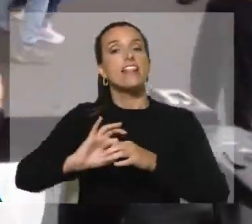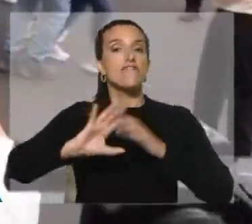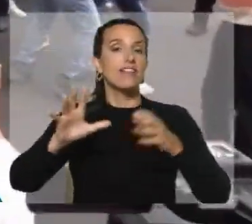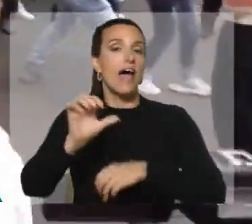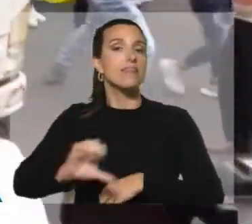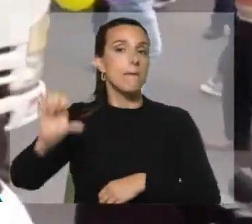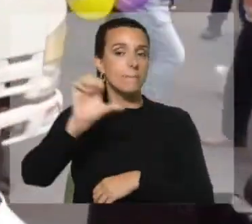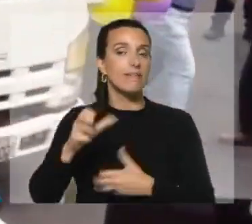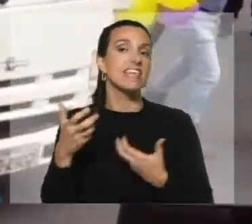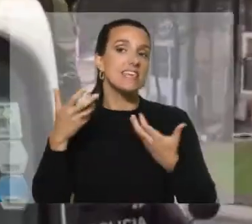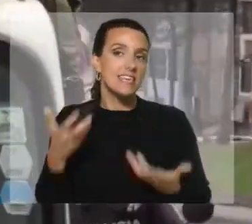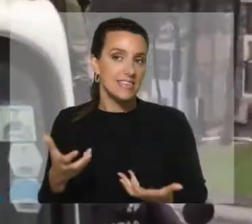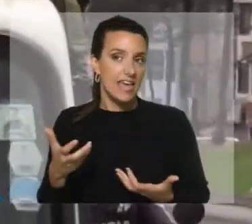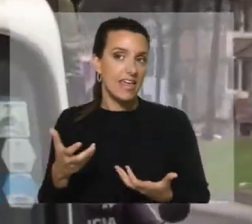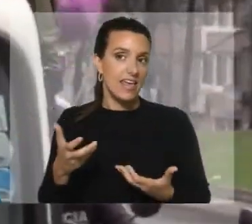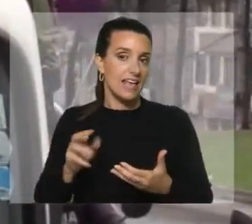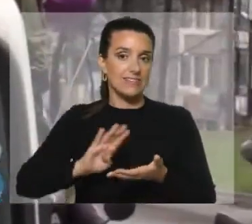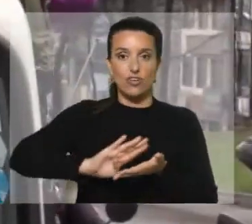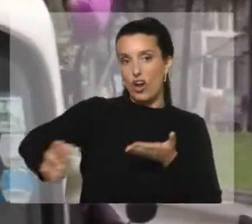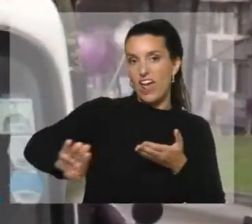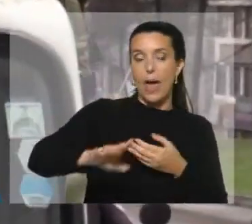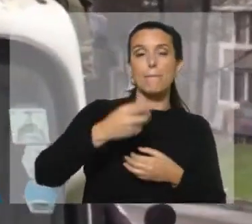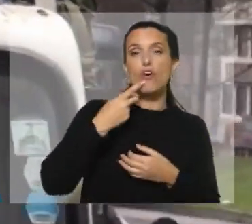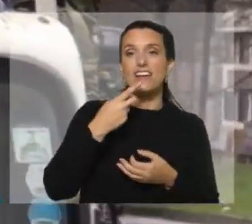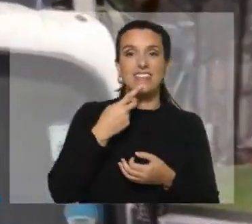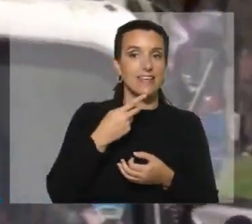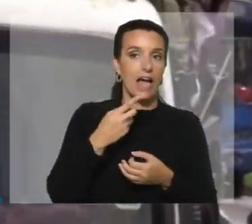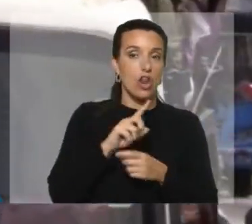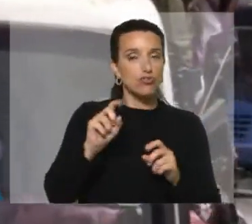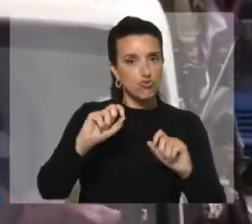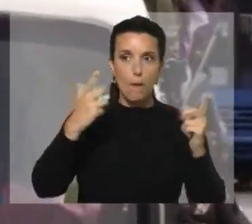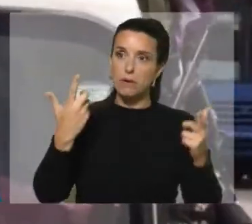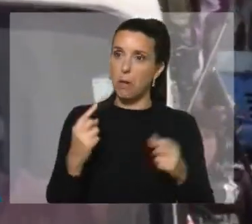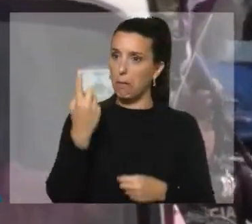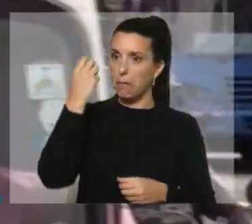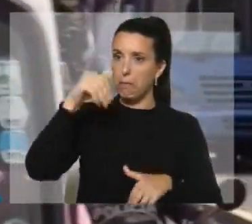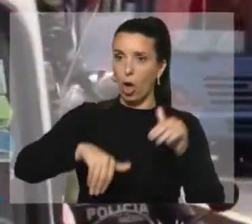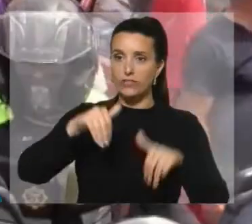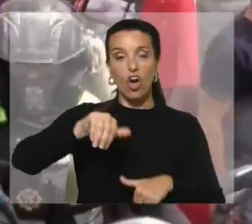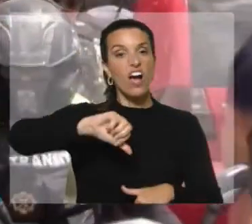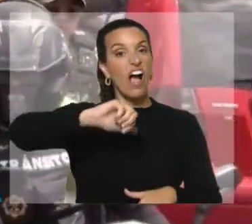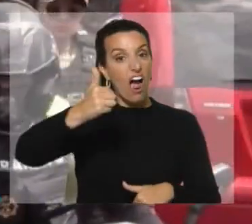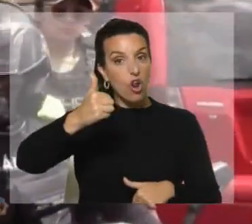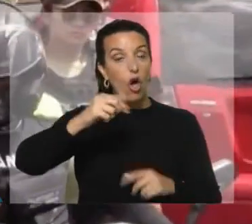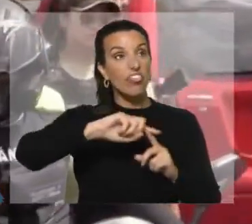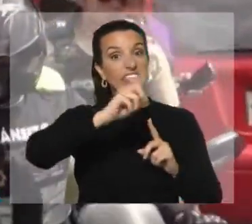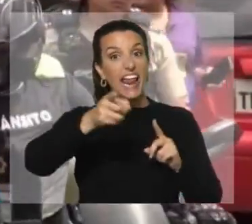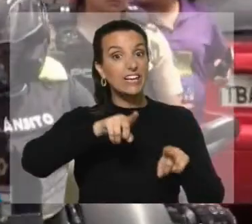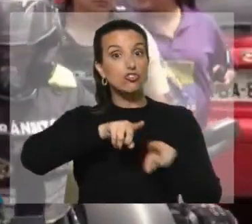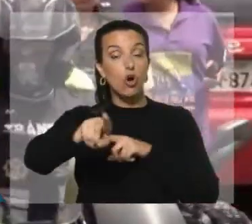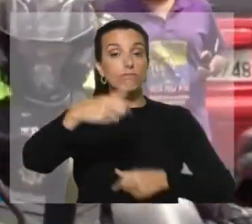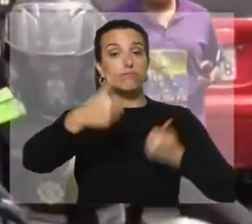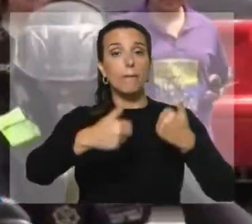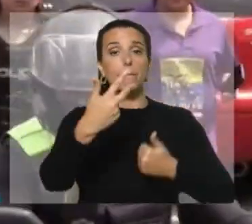empresa e intenta desligarse de la política tradicional fue la sorpresa de la primera vuelta cuando ganó su pasaje al balotaje con un